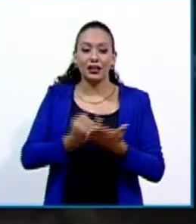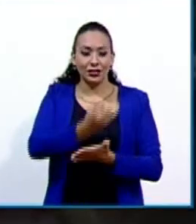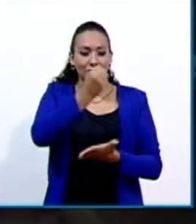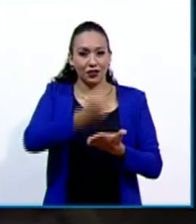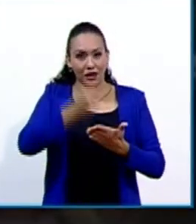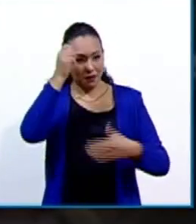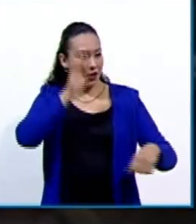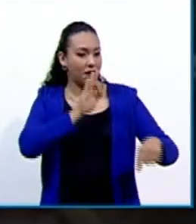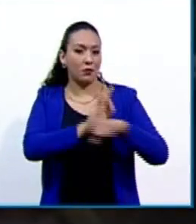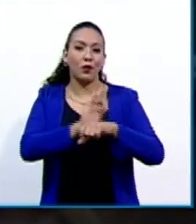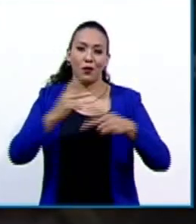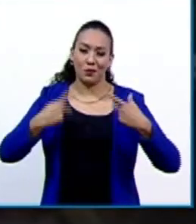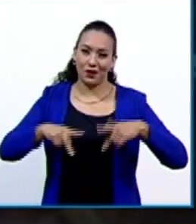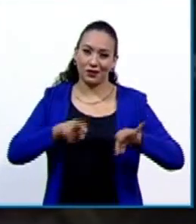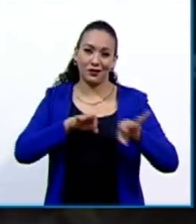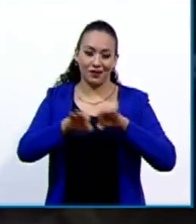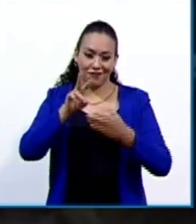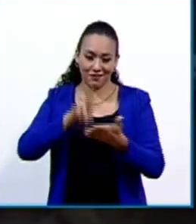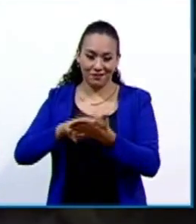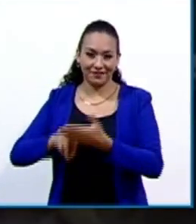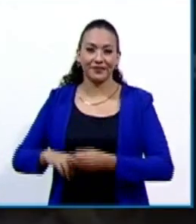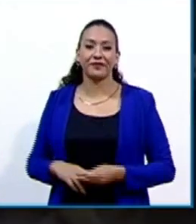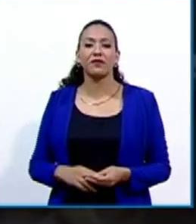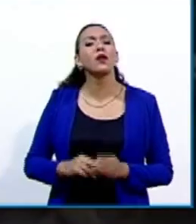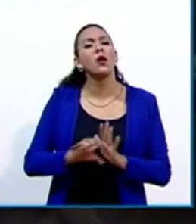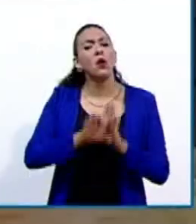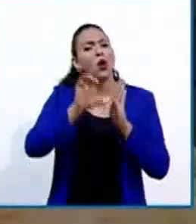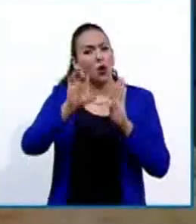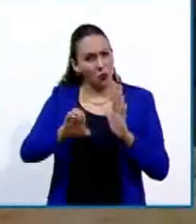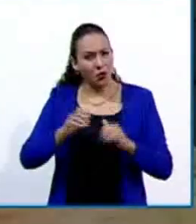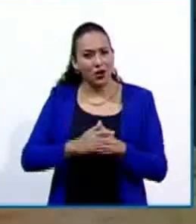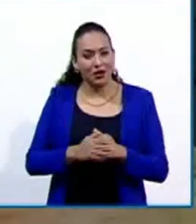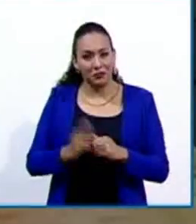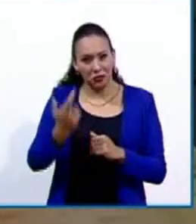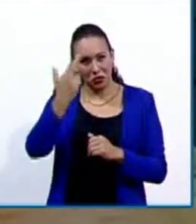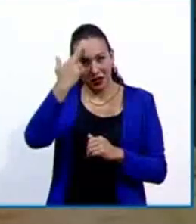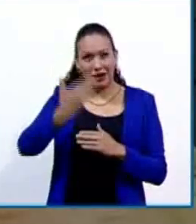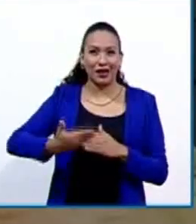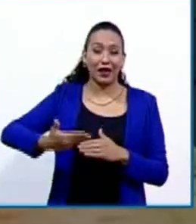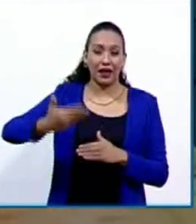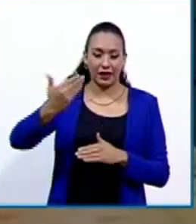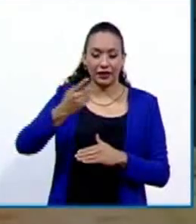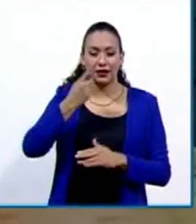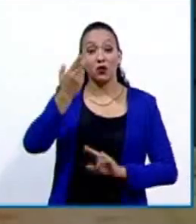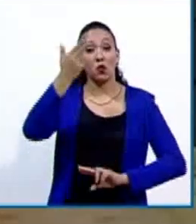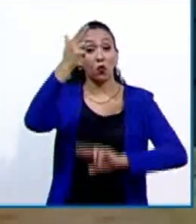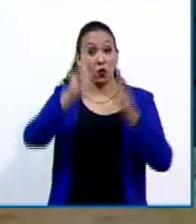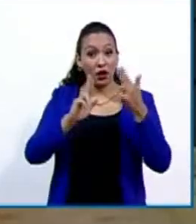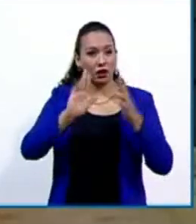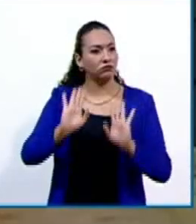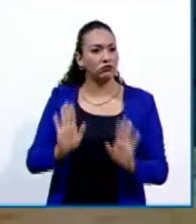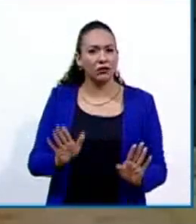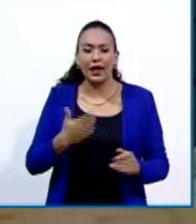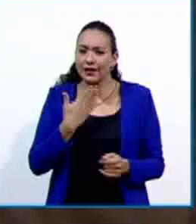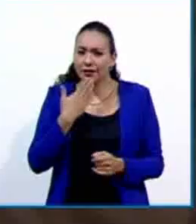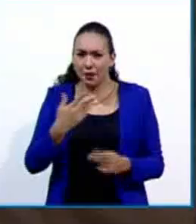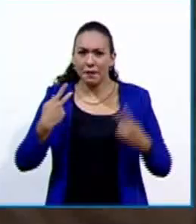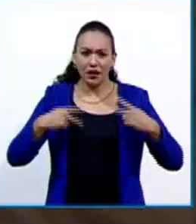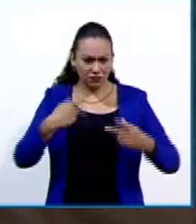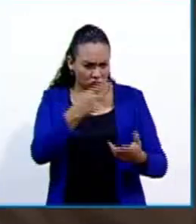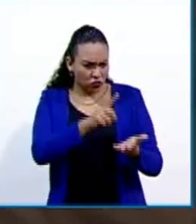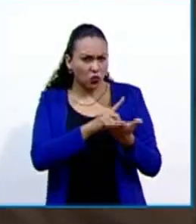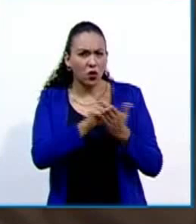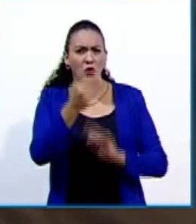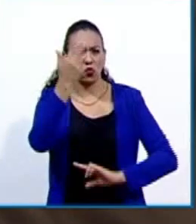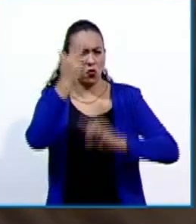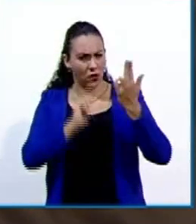materia. Entre sus criterios destaca el reconocimiento de la huelga como un derecho fundamental, la inclusión de la perspectiva de género